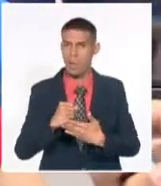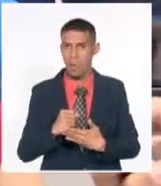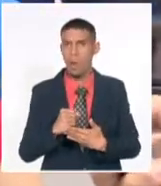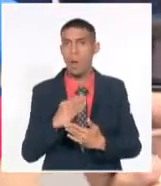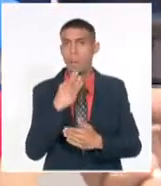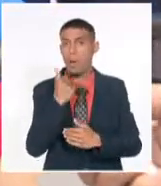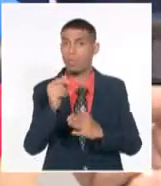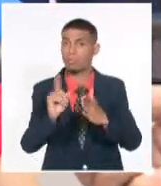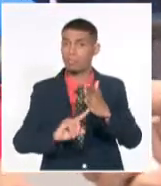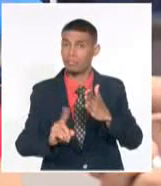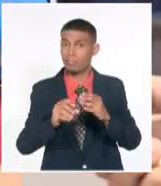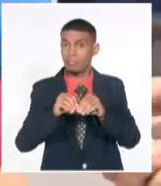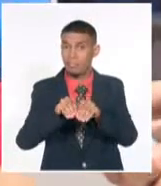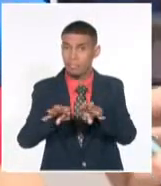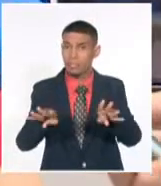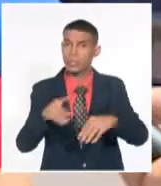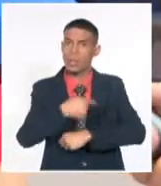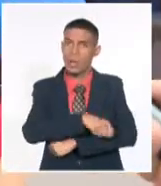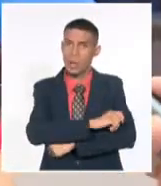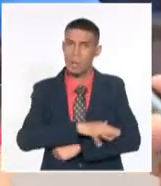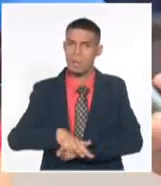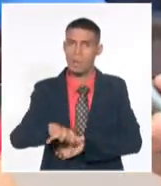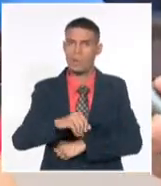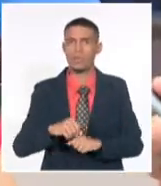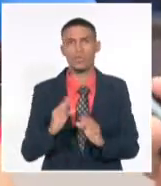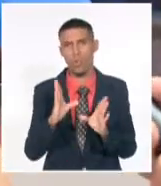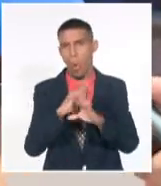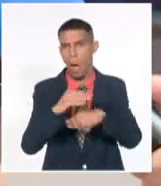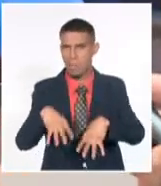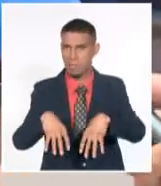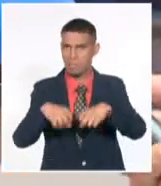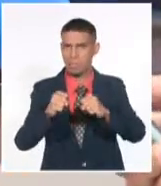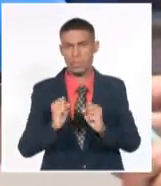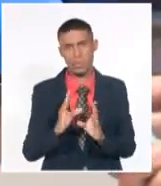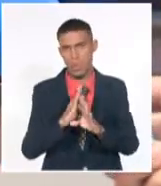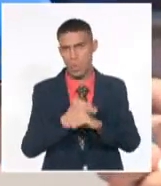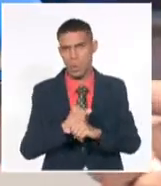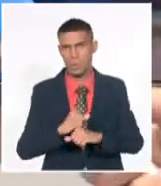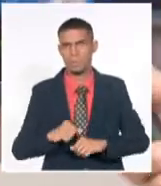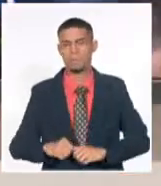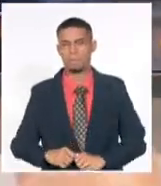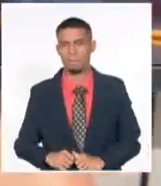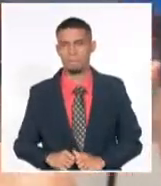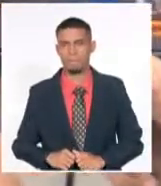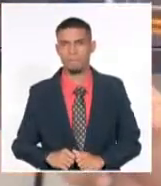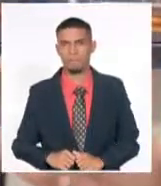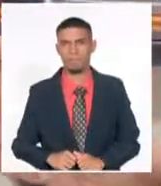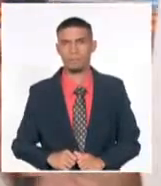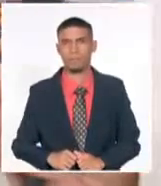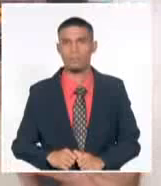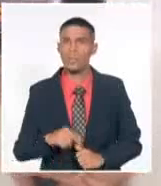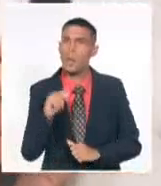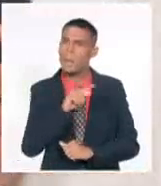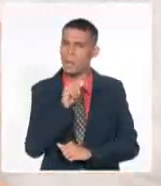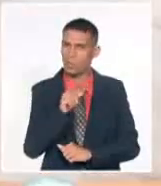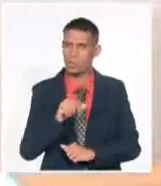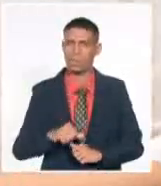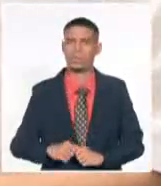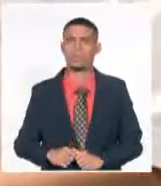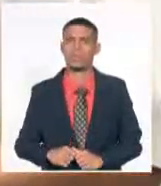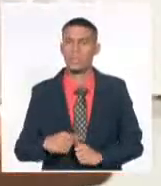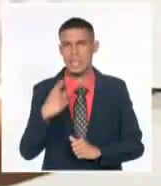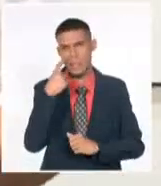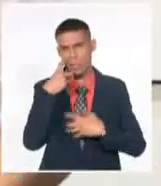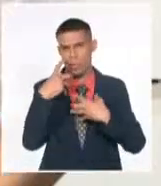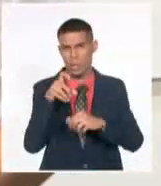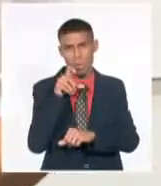disponibilidad de la generación y en esa condición no estamos previendo afectación al servicio por déficit de capad de generación durante todo el día de hoy Lázaro importante que en las